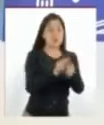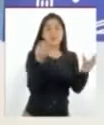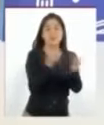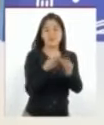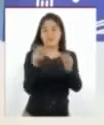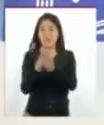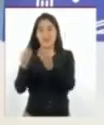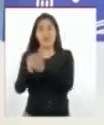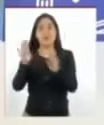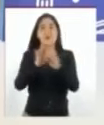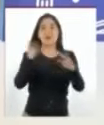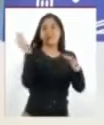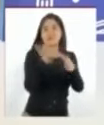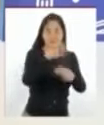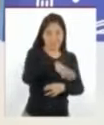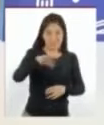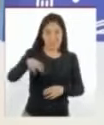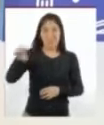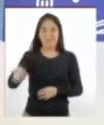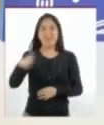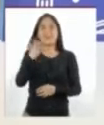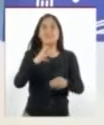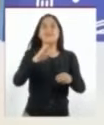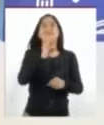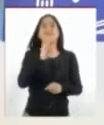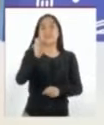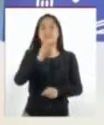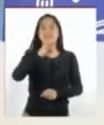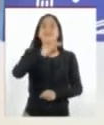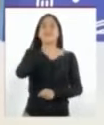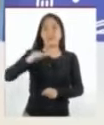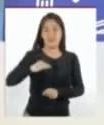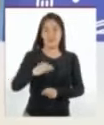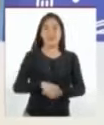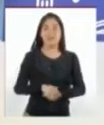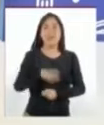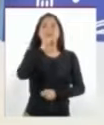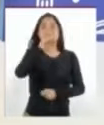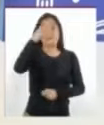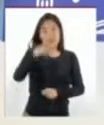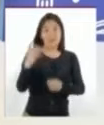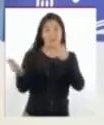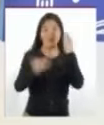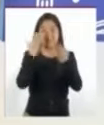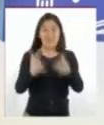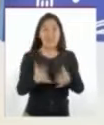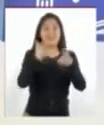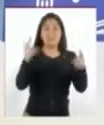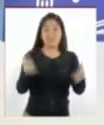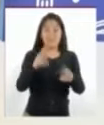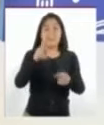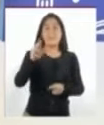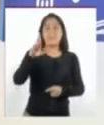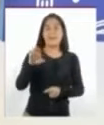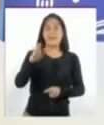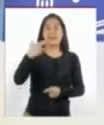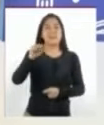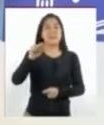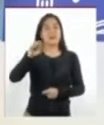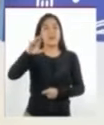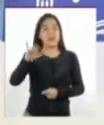según las funciones desempeñadas por cada miembro. Para estudiar la prehistoria, solo podemos recurrir a